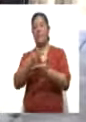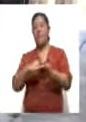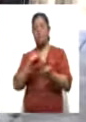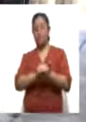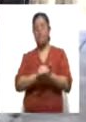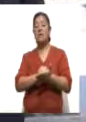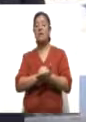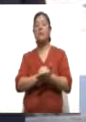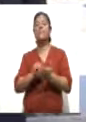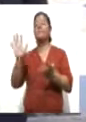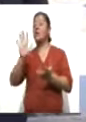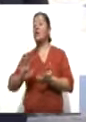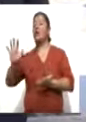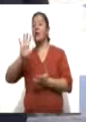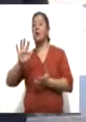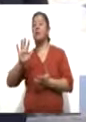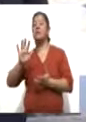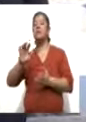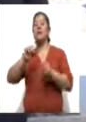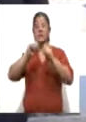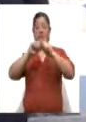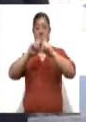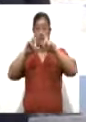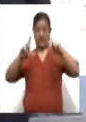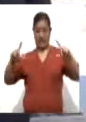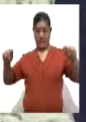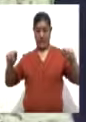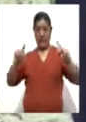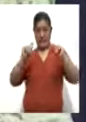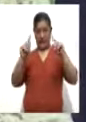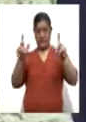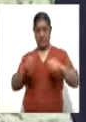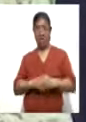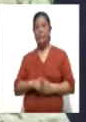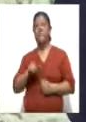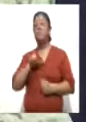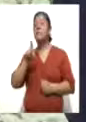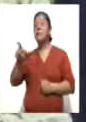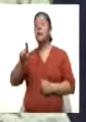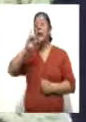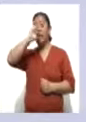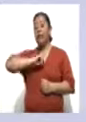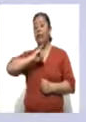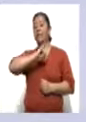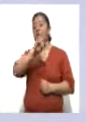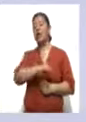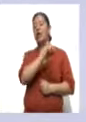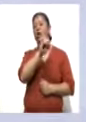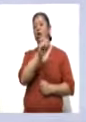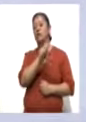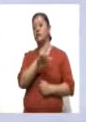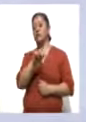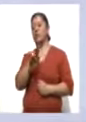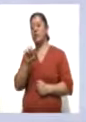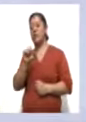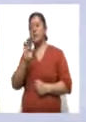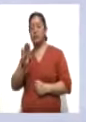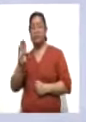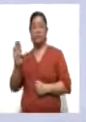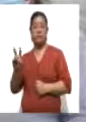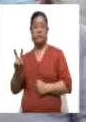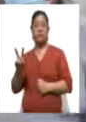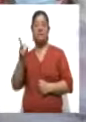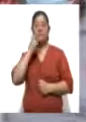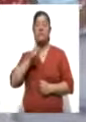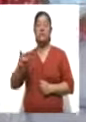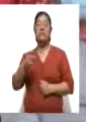zona oriente de la entidad, el secretario técnico de la estrategia estatal, José Luis Bustos Villegas, destacó que la meta este año es capacitar